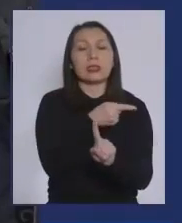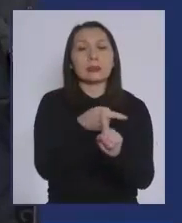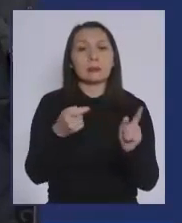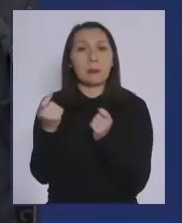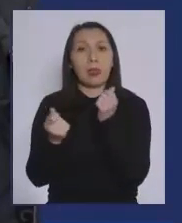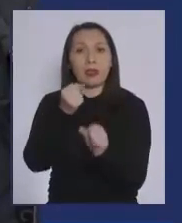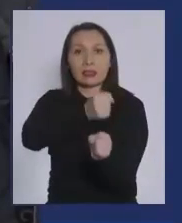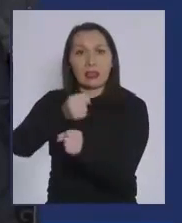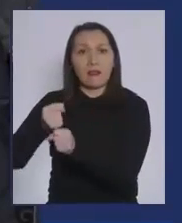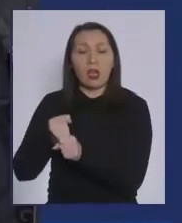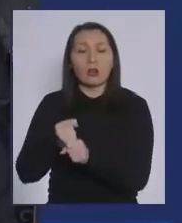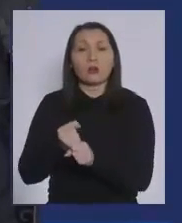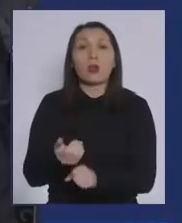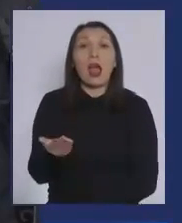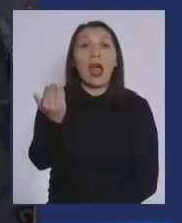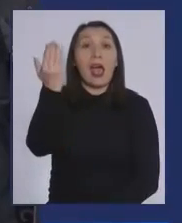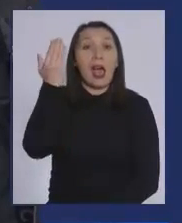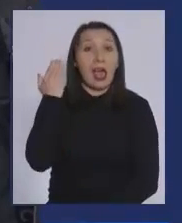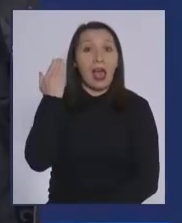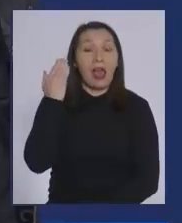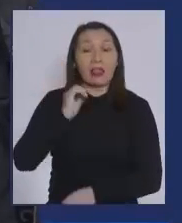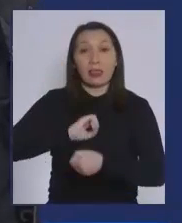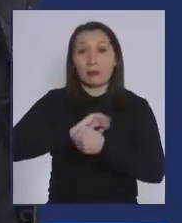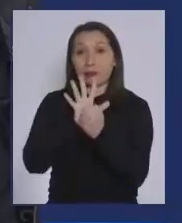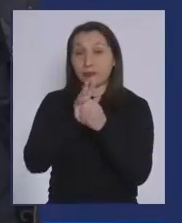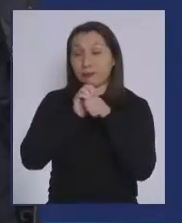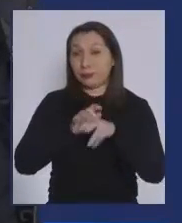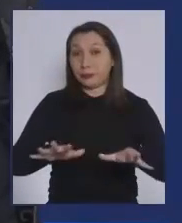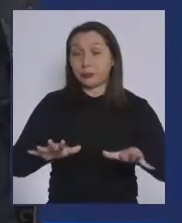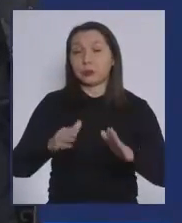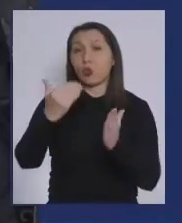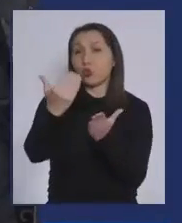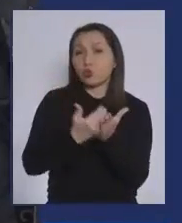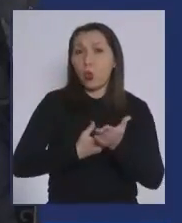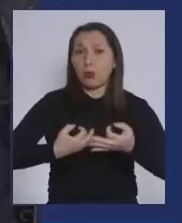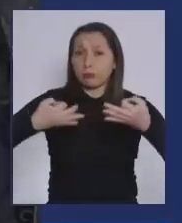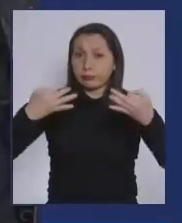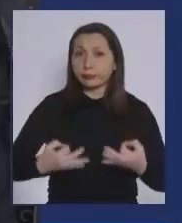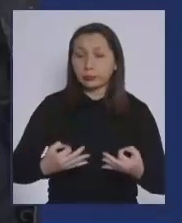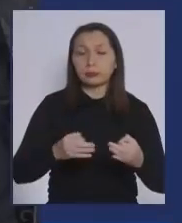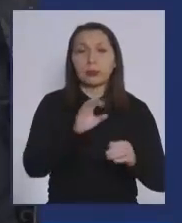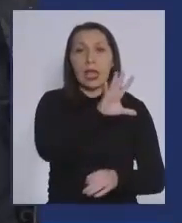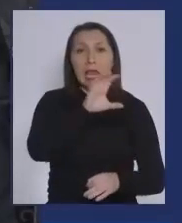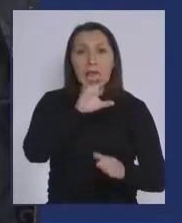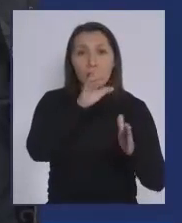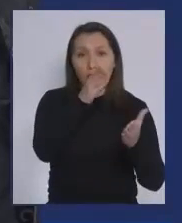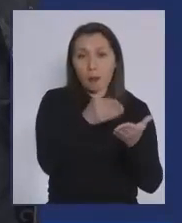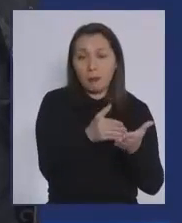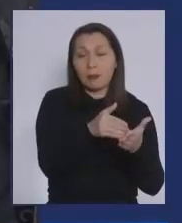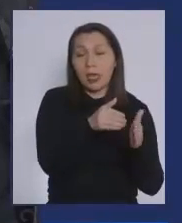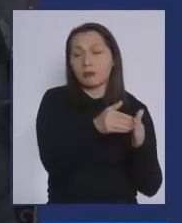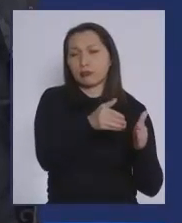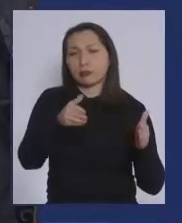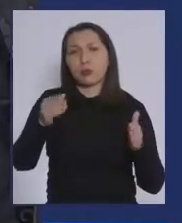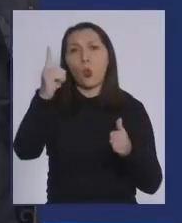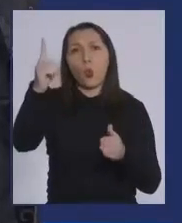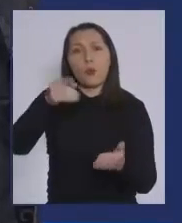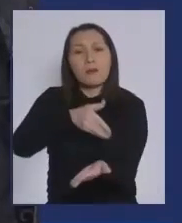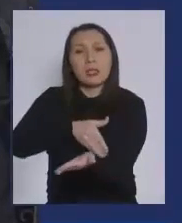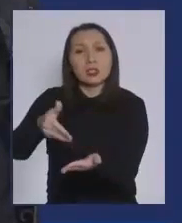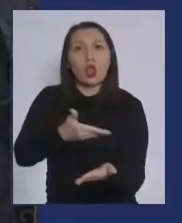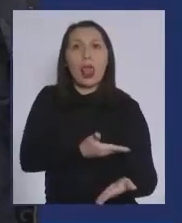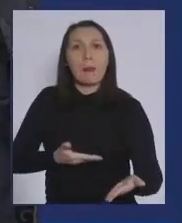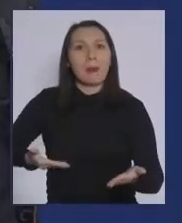media que tenían antes de estas pandemias e ingresos formales entre 500.000 y un millón y medio